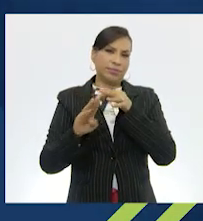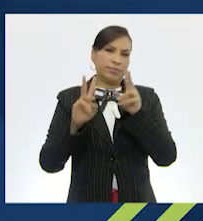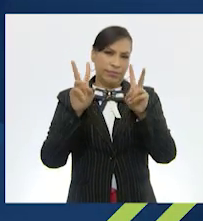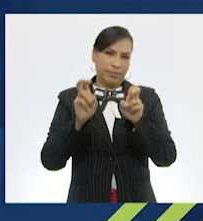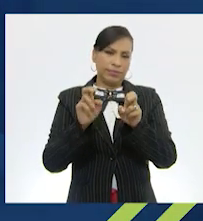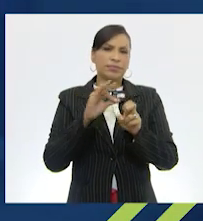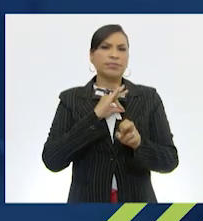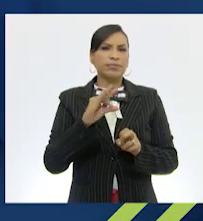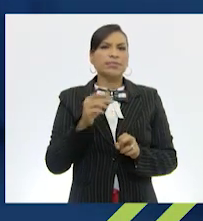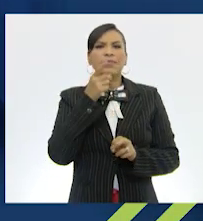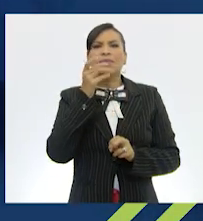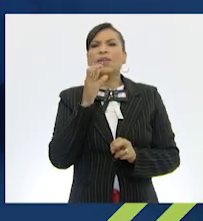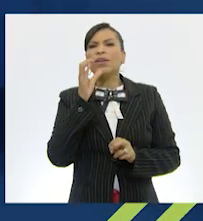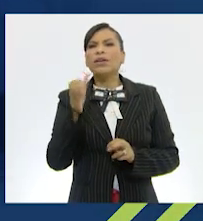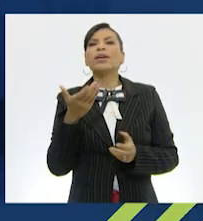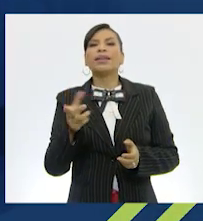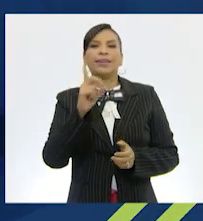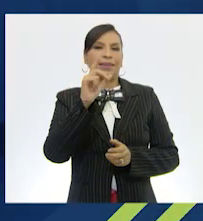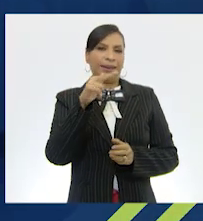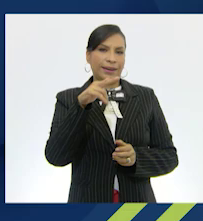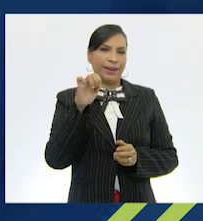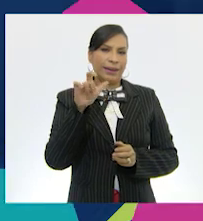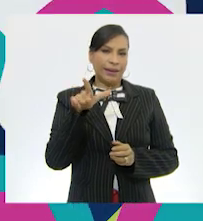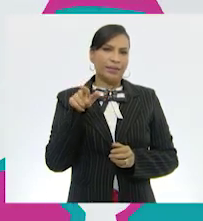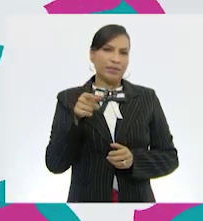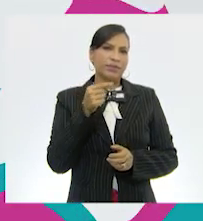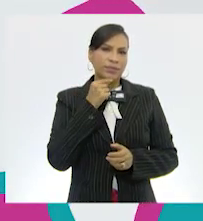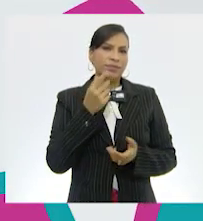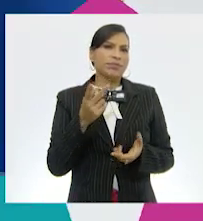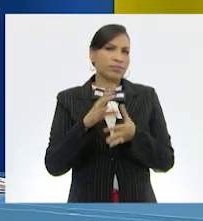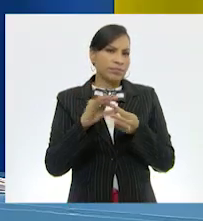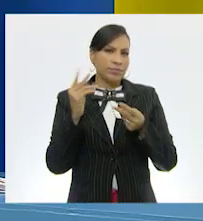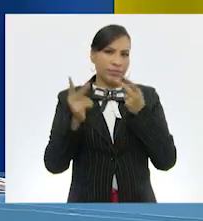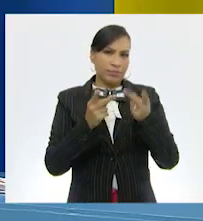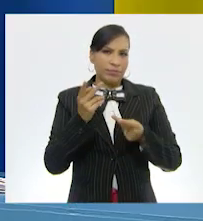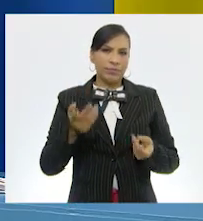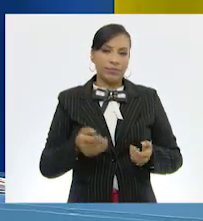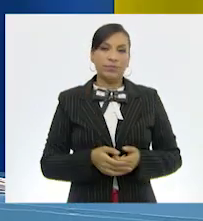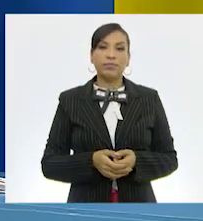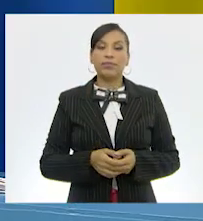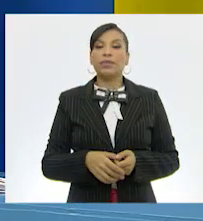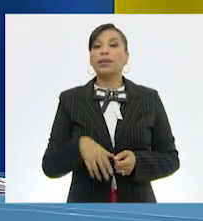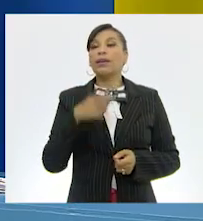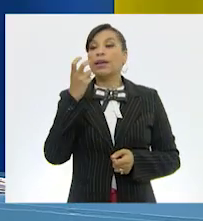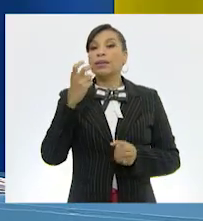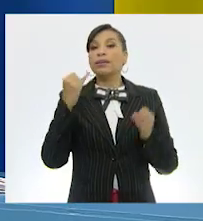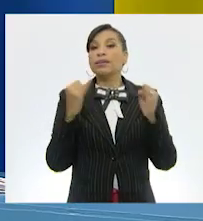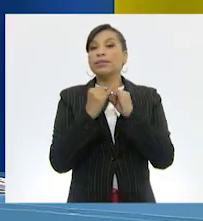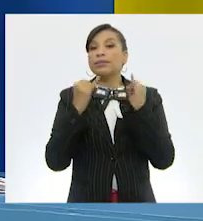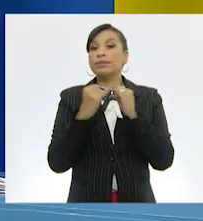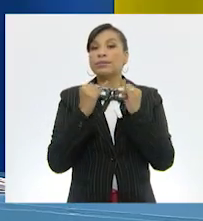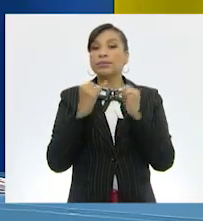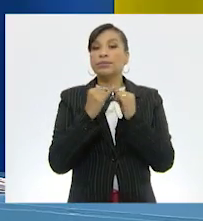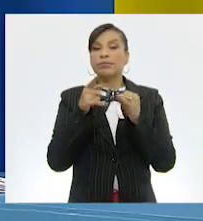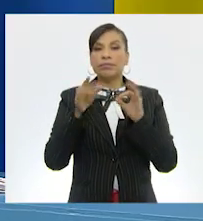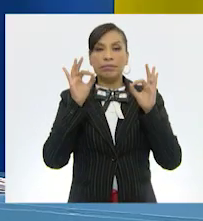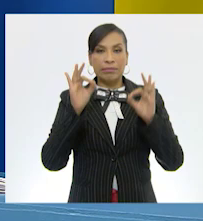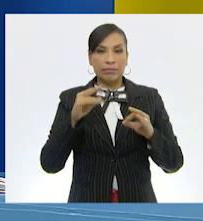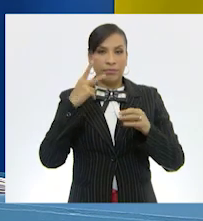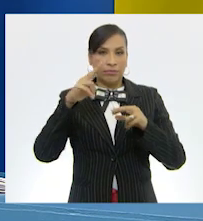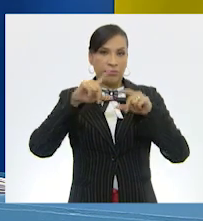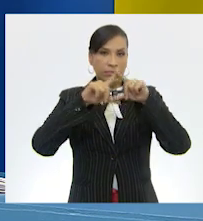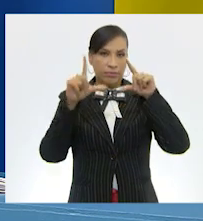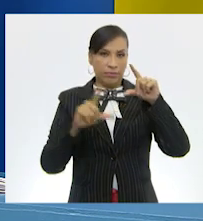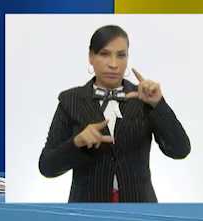¿Qué le podríamos contestar a Daniel, Sharon? Sí, es un instituto de carácter